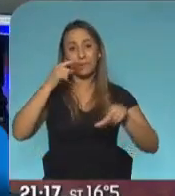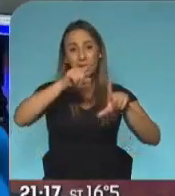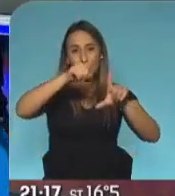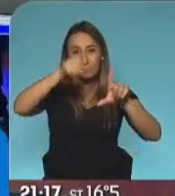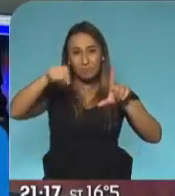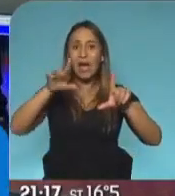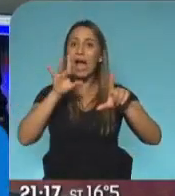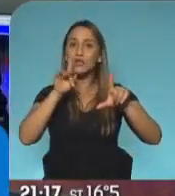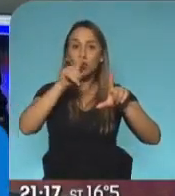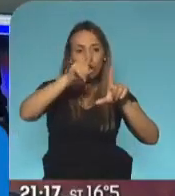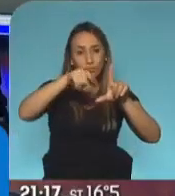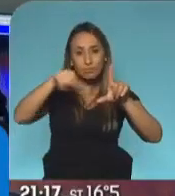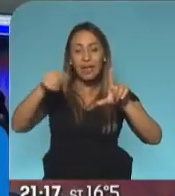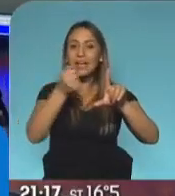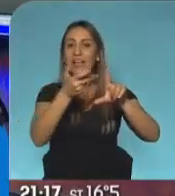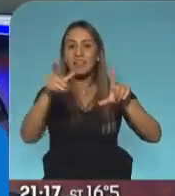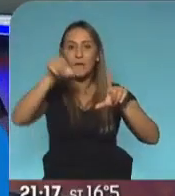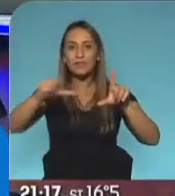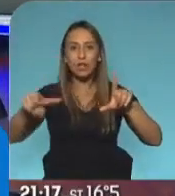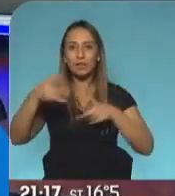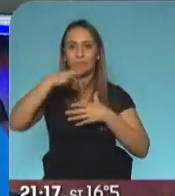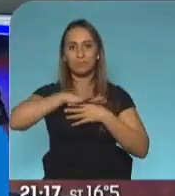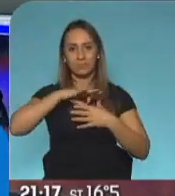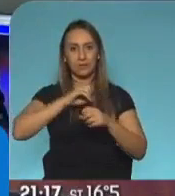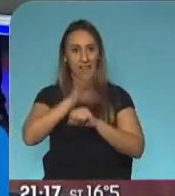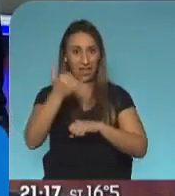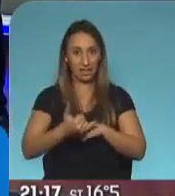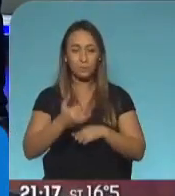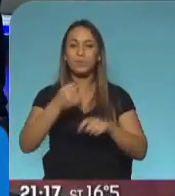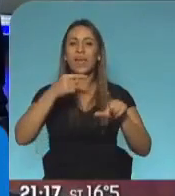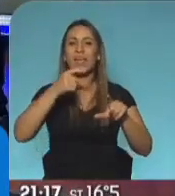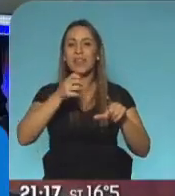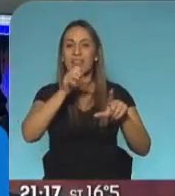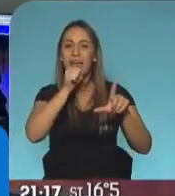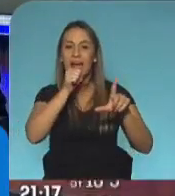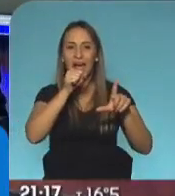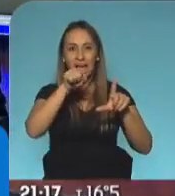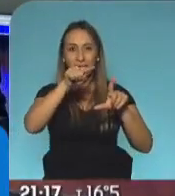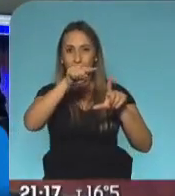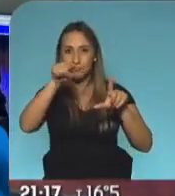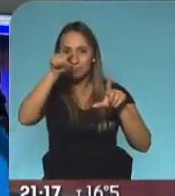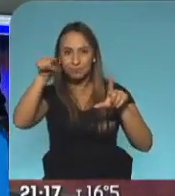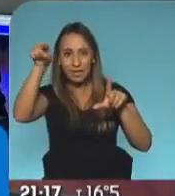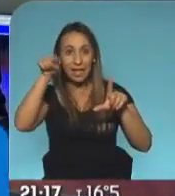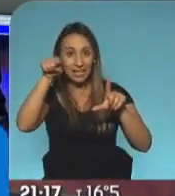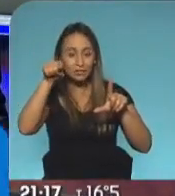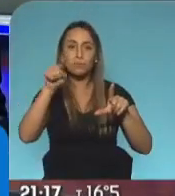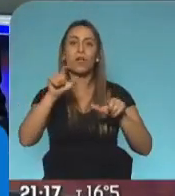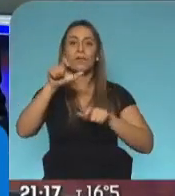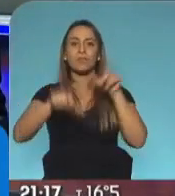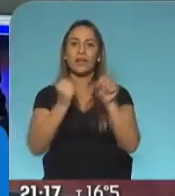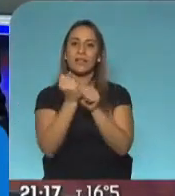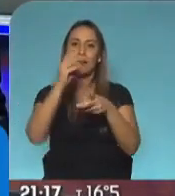la cantidad de infectados que hay y eso naranjitas son las cantidades de personal de salud infectado no se alcanza a ver pero